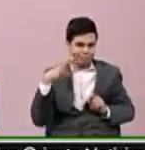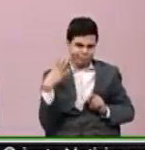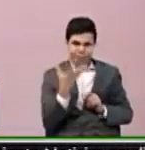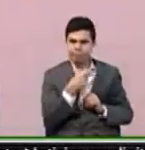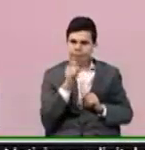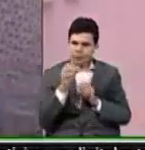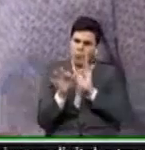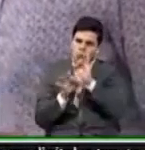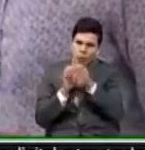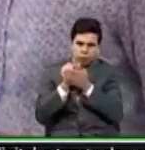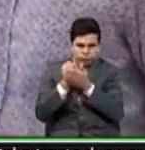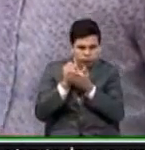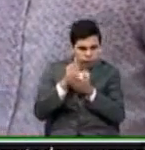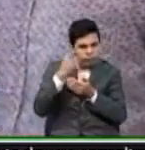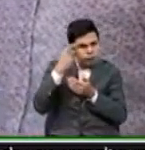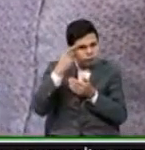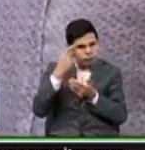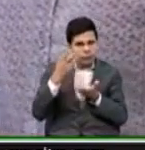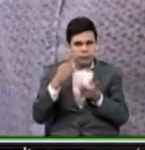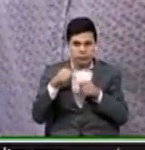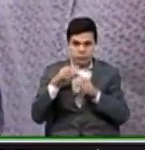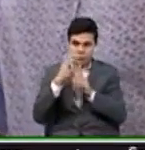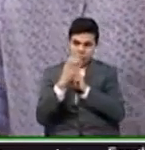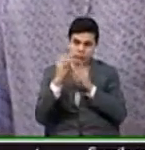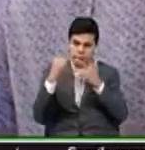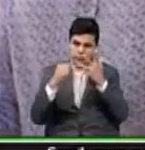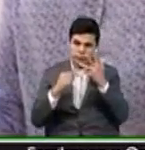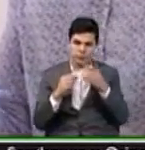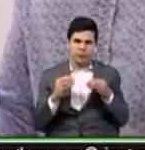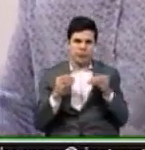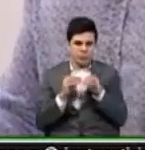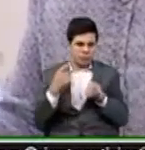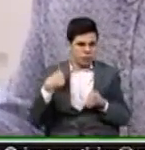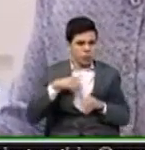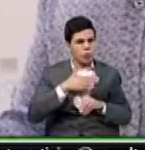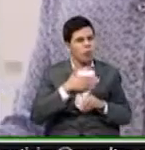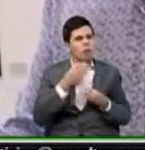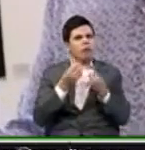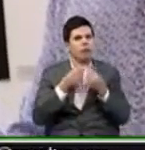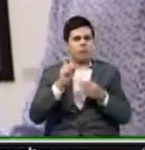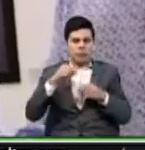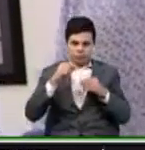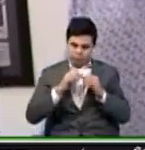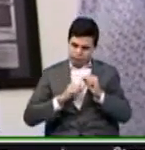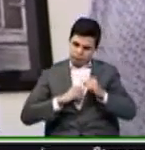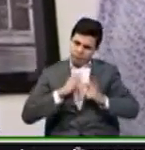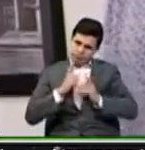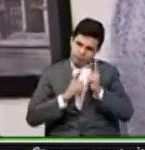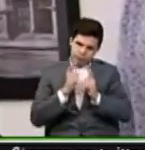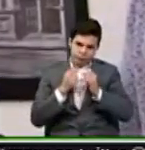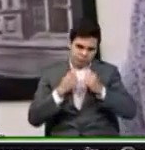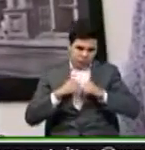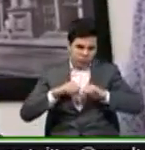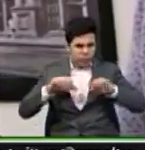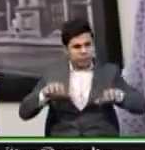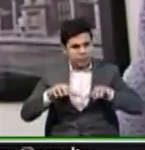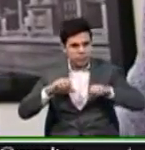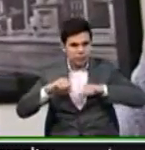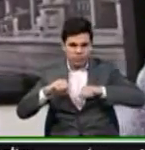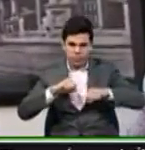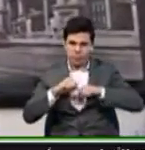fomentarla. Hay muchísima cultura, pero pues está dentro de nosotros y hay que despertarla y hay que explotarla. Entonces,